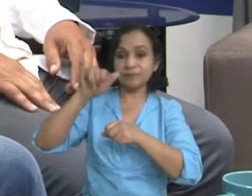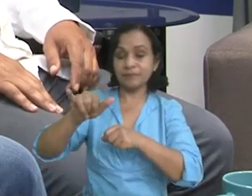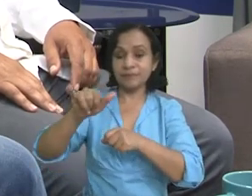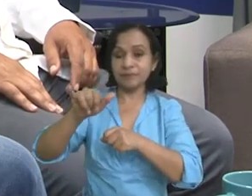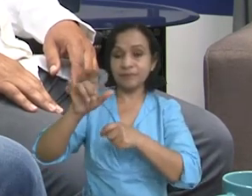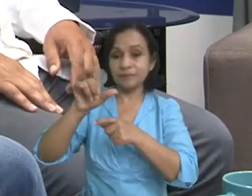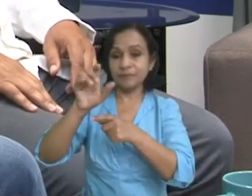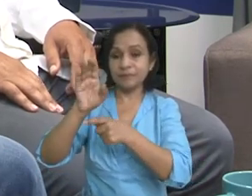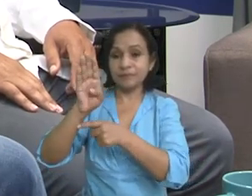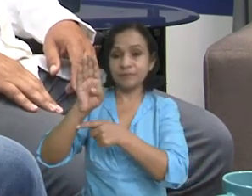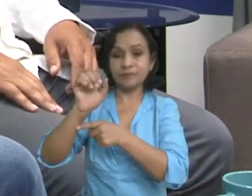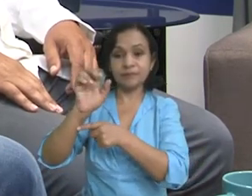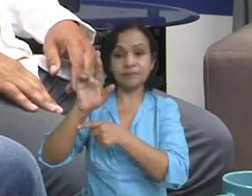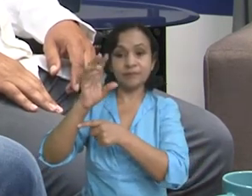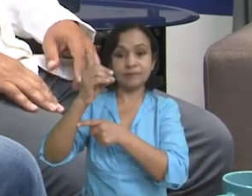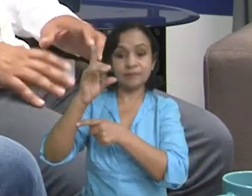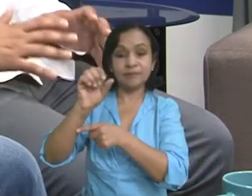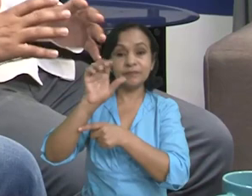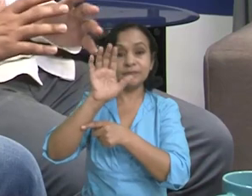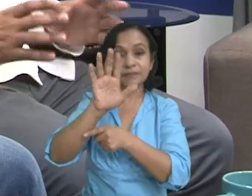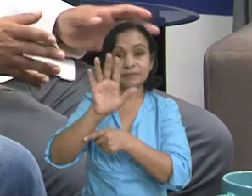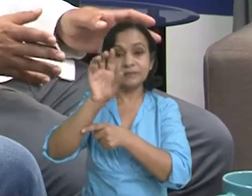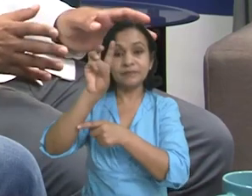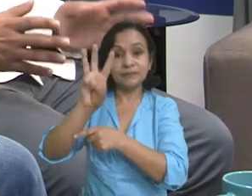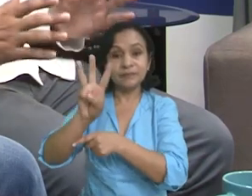nuestra con 53 integrantes,